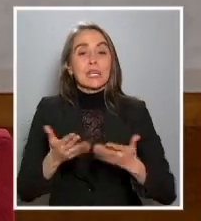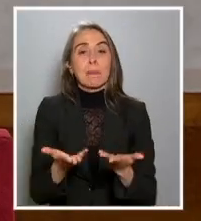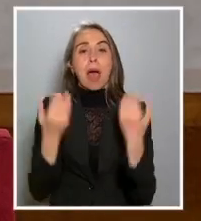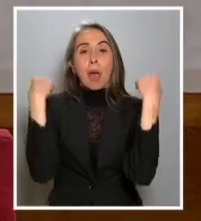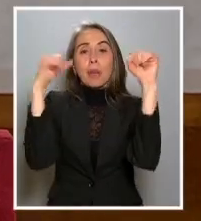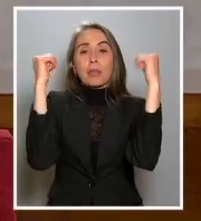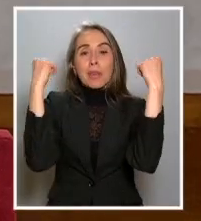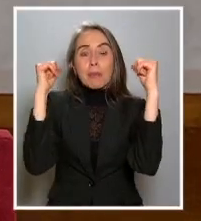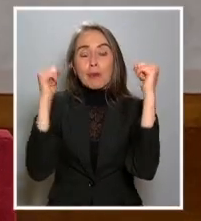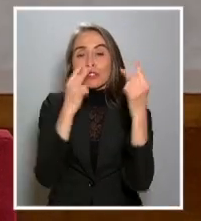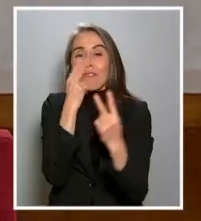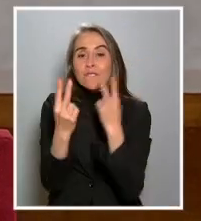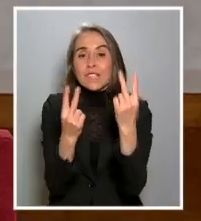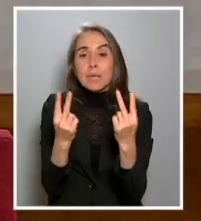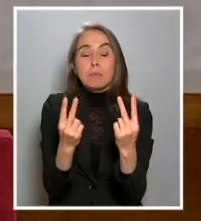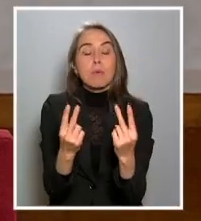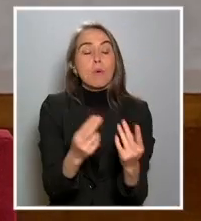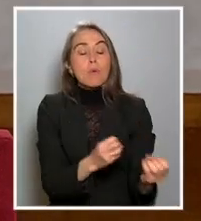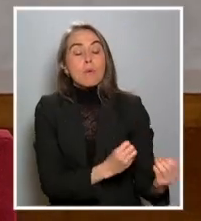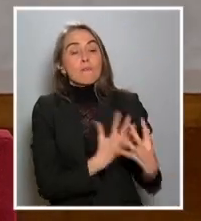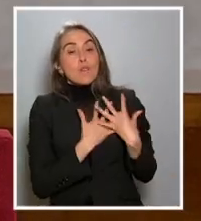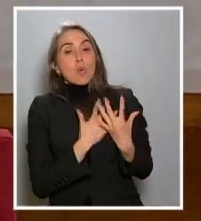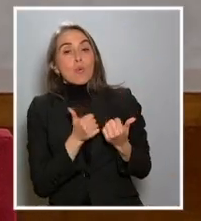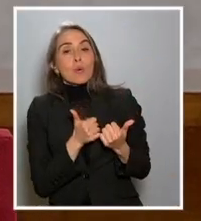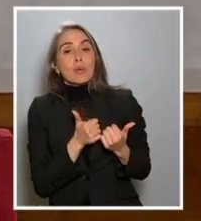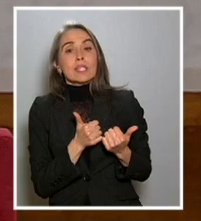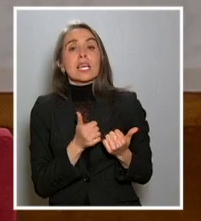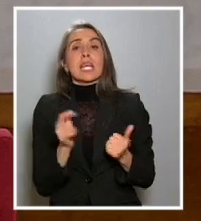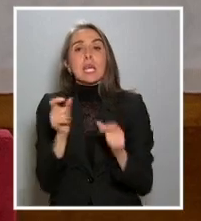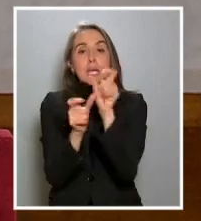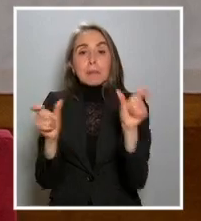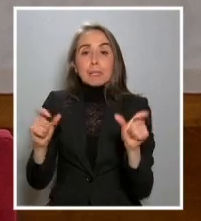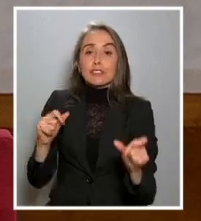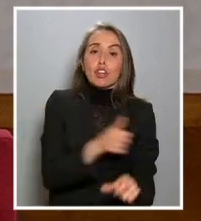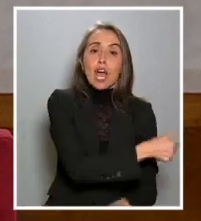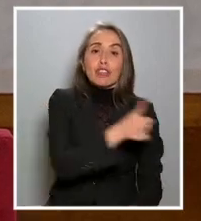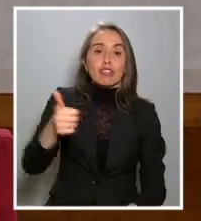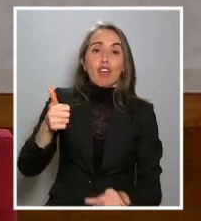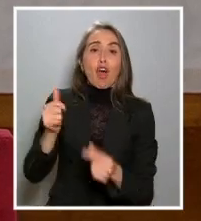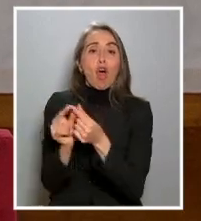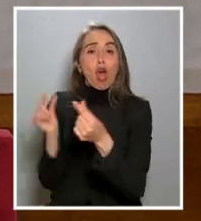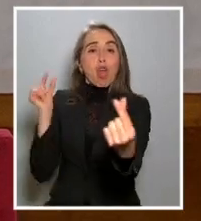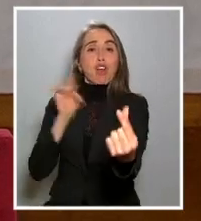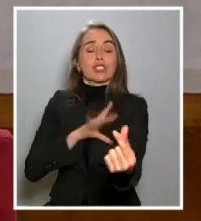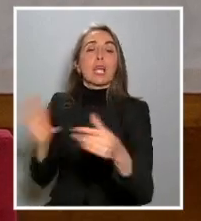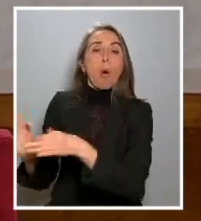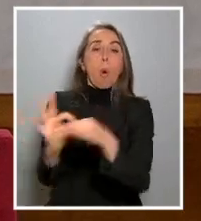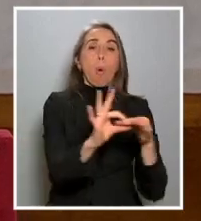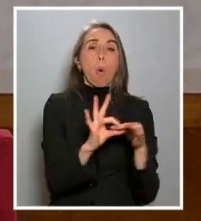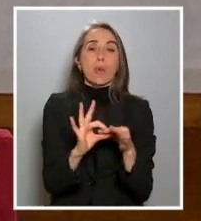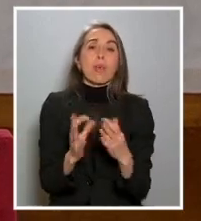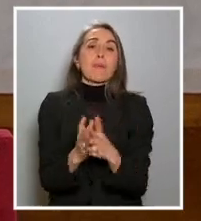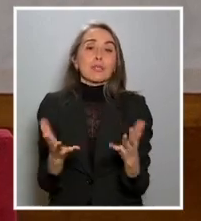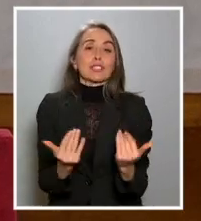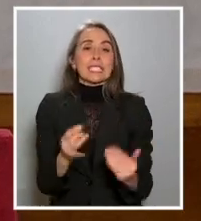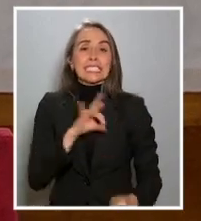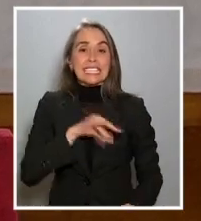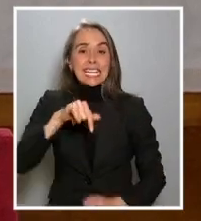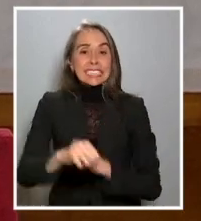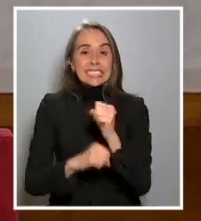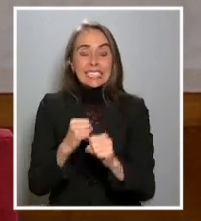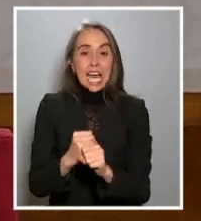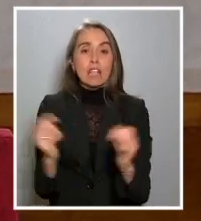deporte porque hemos visto lo que genera y ese clima de unidad nacional que tanto necesitamos. Este año, Chile